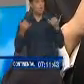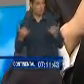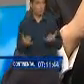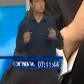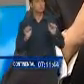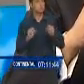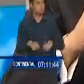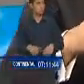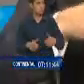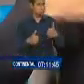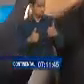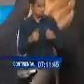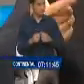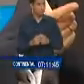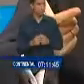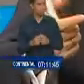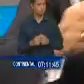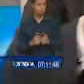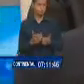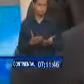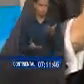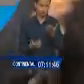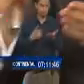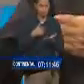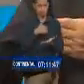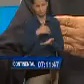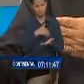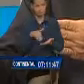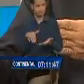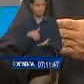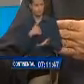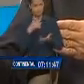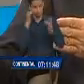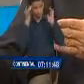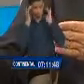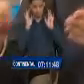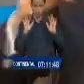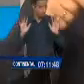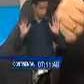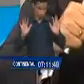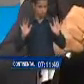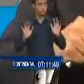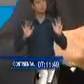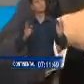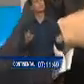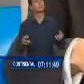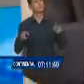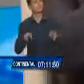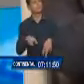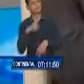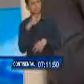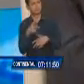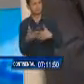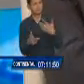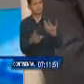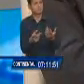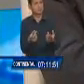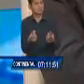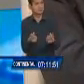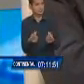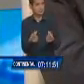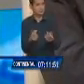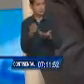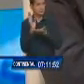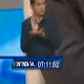rango. Entonces, aparentemente no deberíamos preocuparnos. Pero también se critica la utilización de los recursos